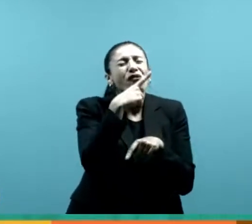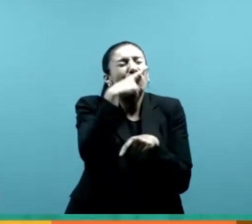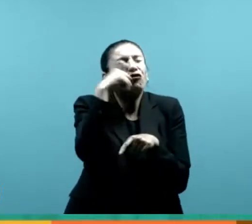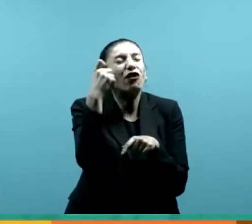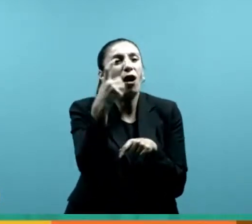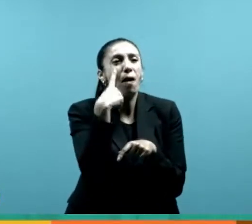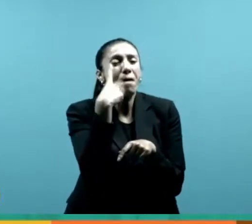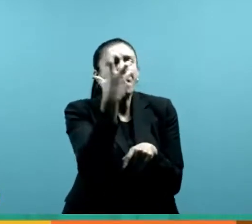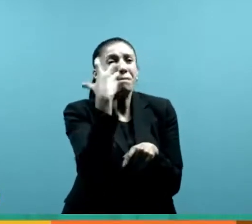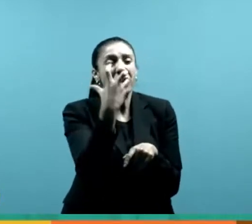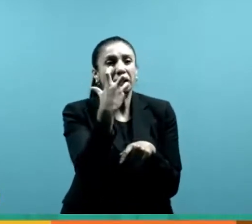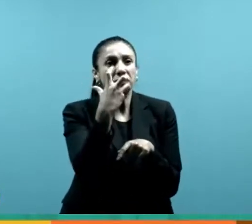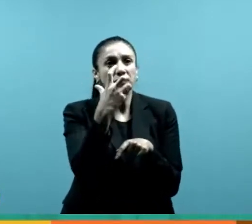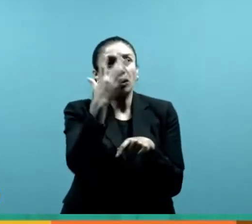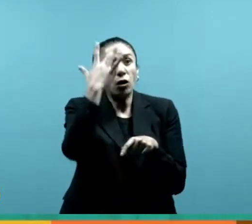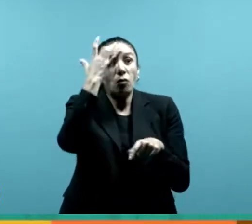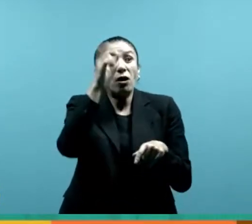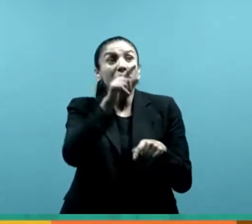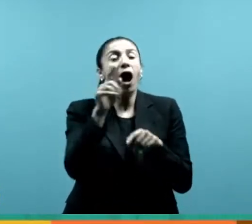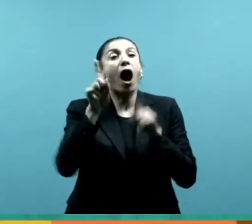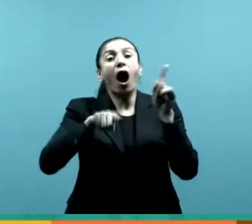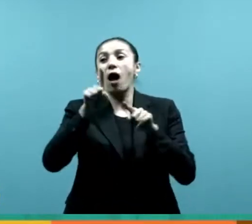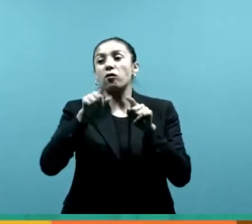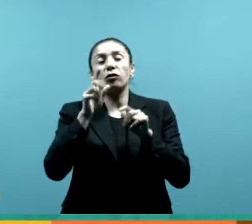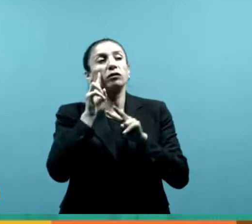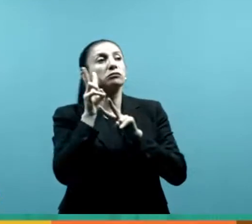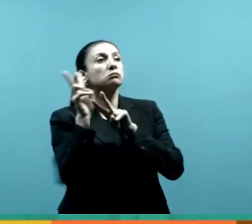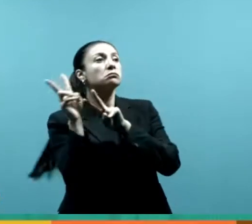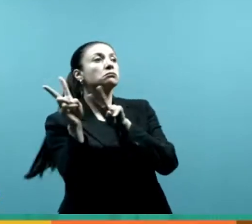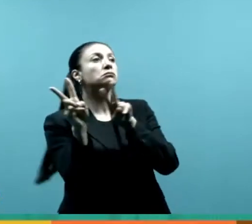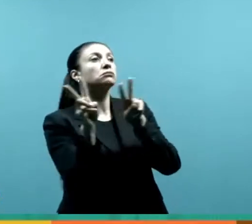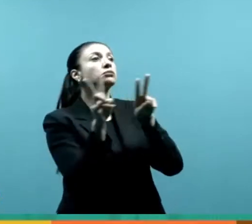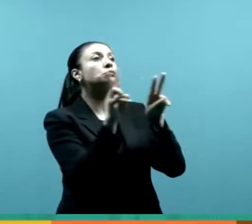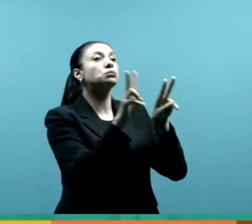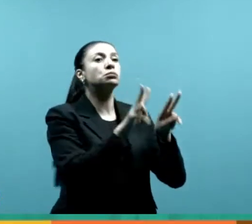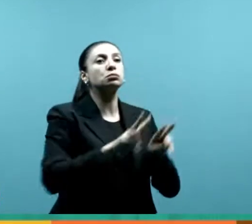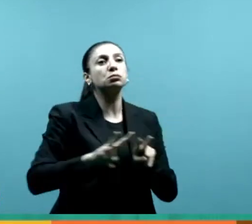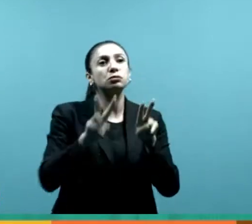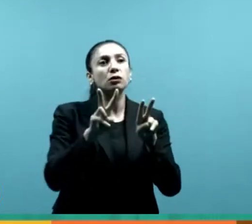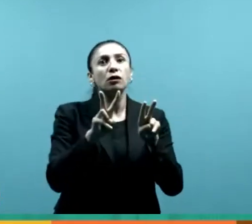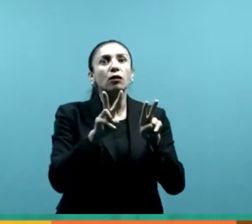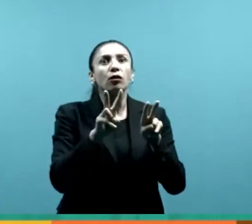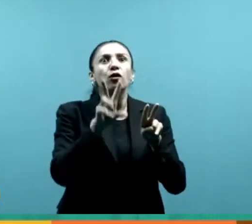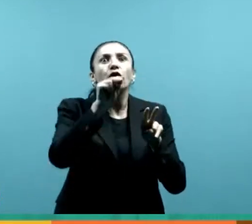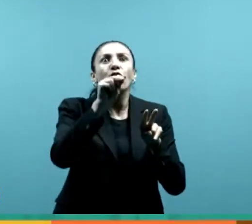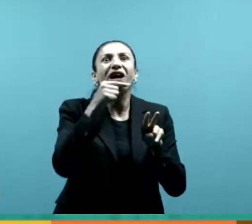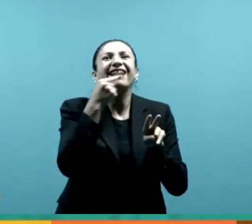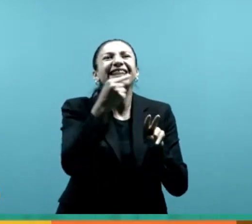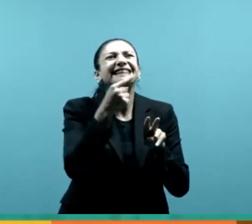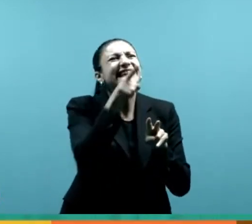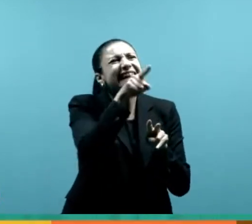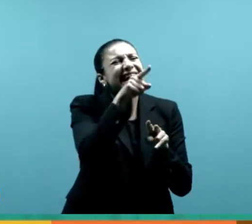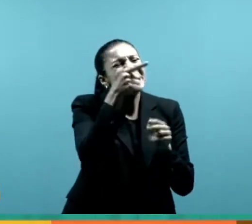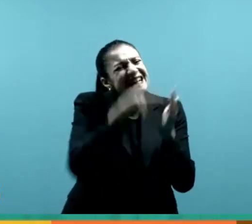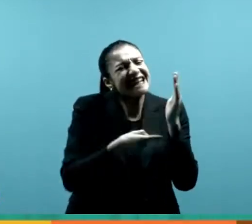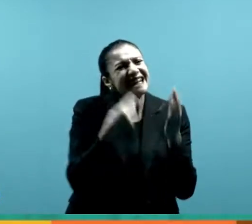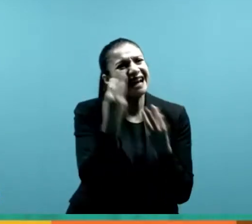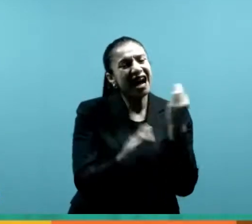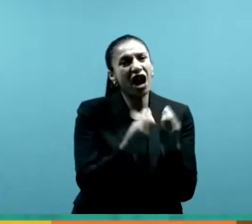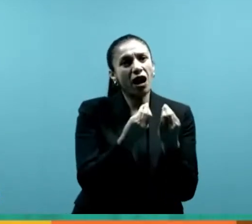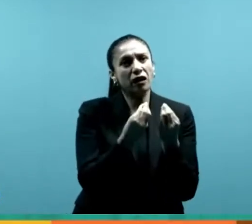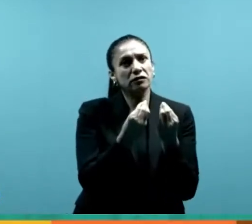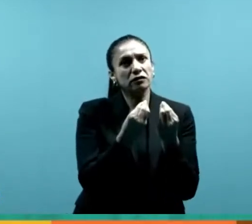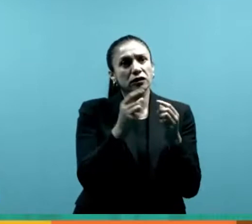personas simplemente fueron espectadores? Y ahora, ¿tú qué vas a hacer? Esta memoria no solamente debe ser para una